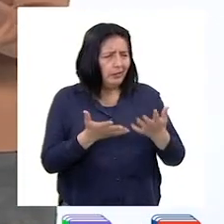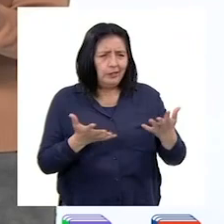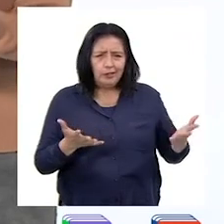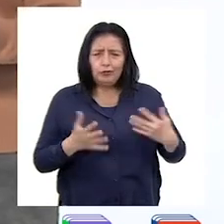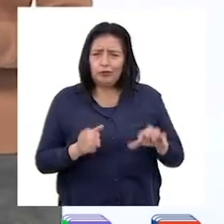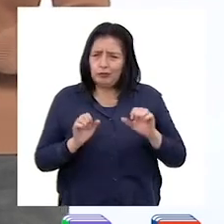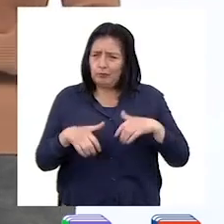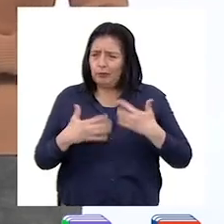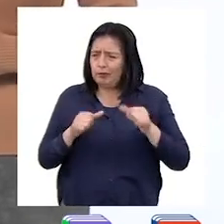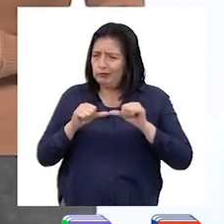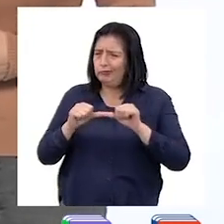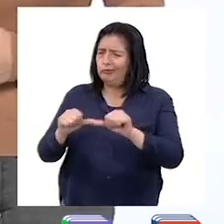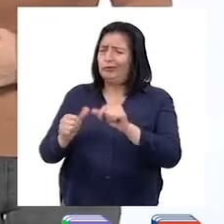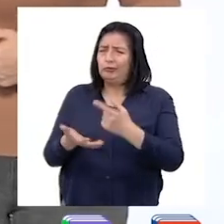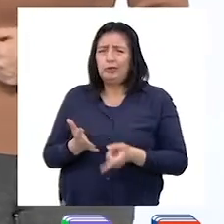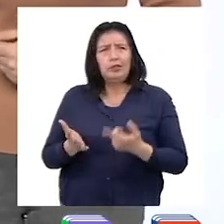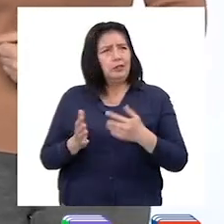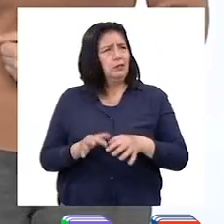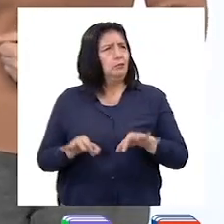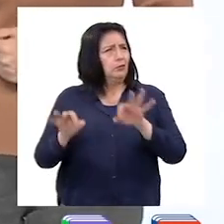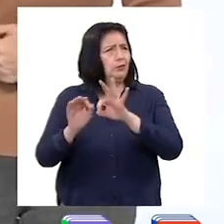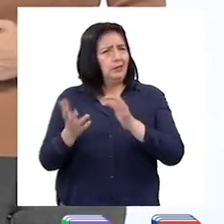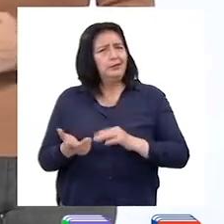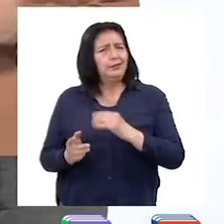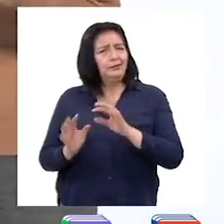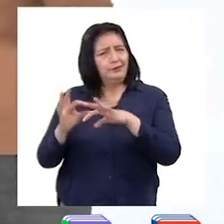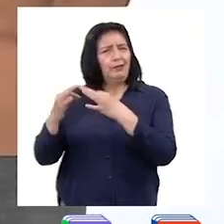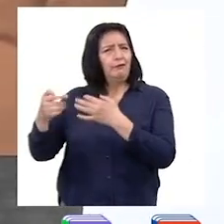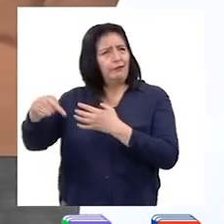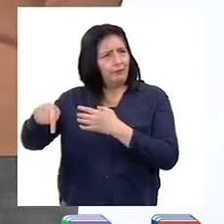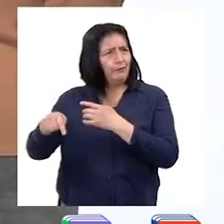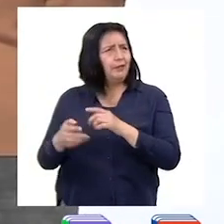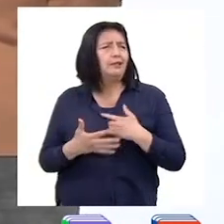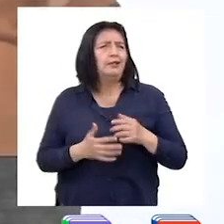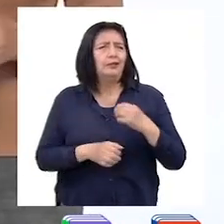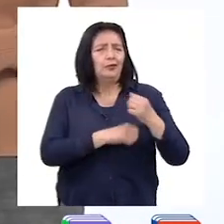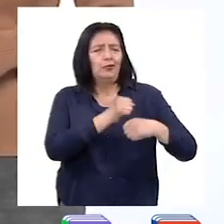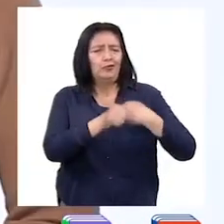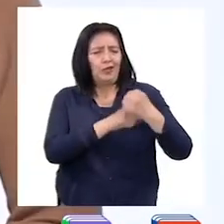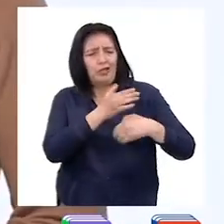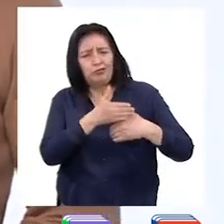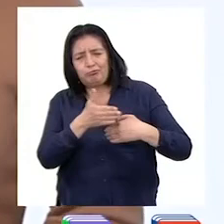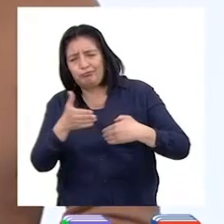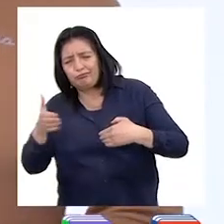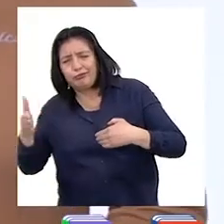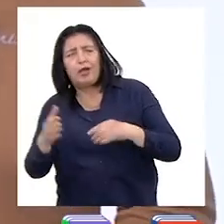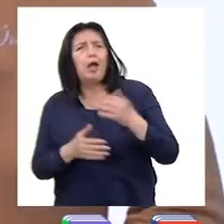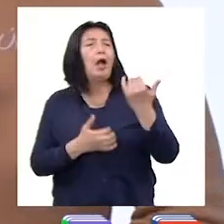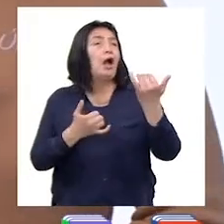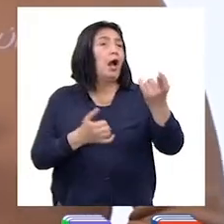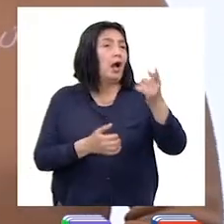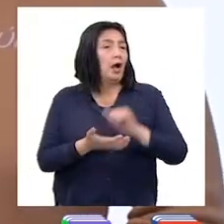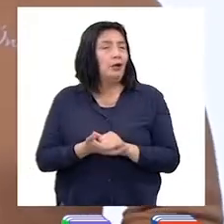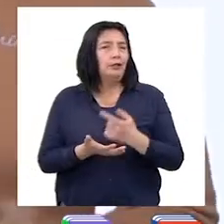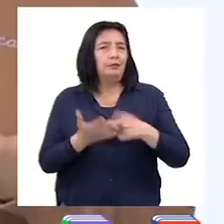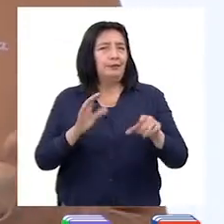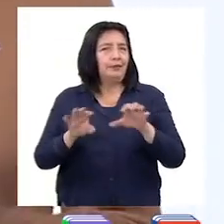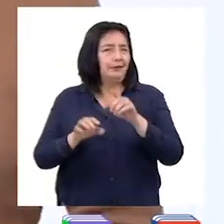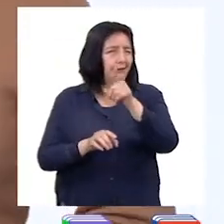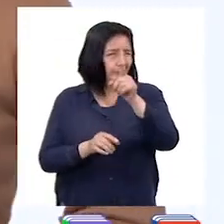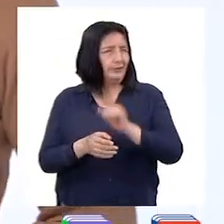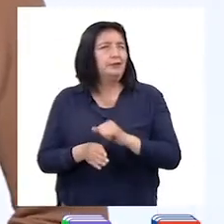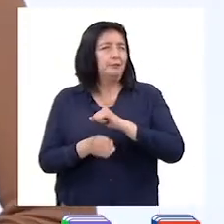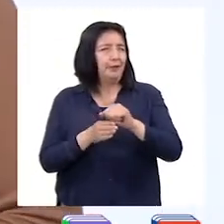los objetos significativos de nuestro entorno familiar a lo largo de los años. Ahora les dejo una actividad para poner